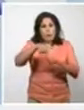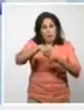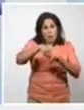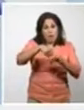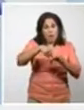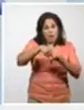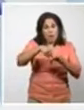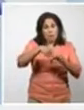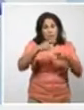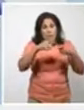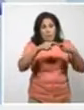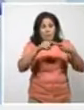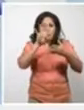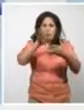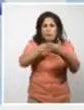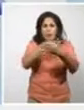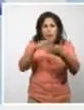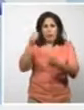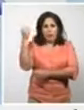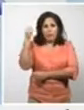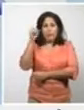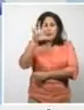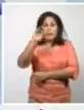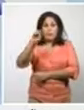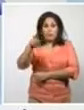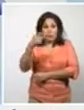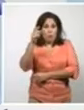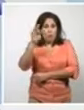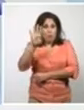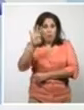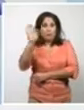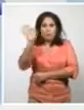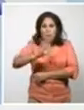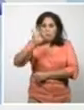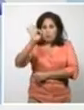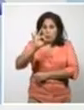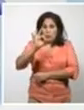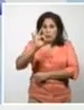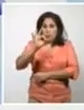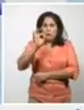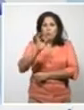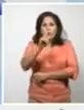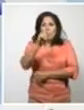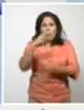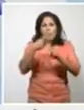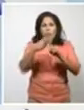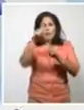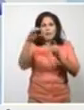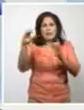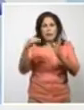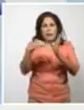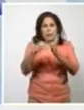Juventud, con un 50,4 de tasa por 100.000 habitantes.